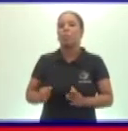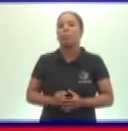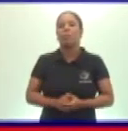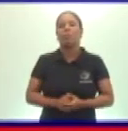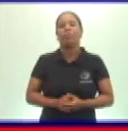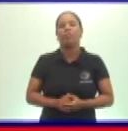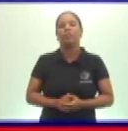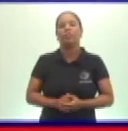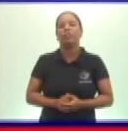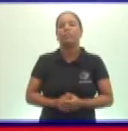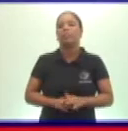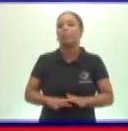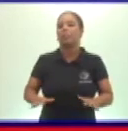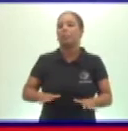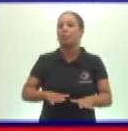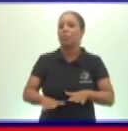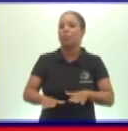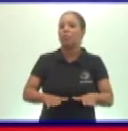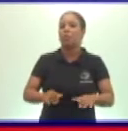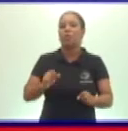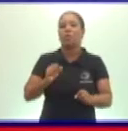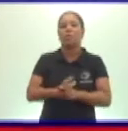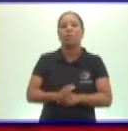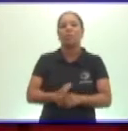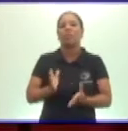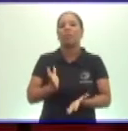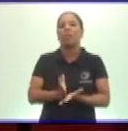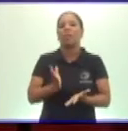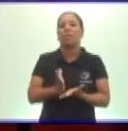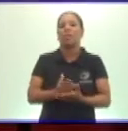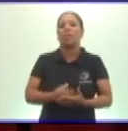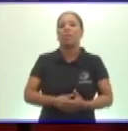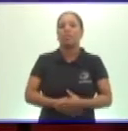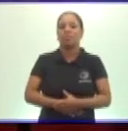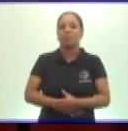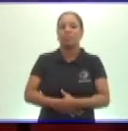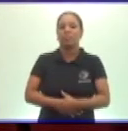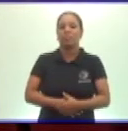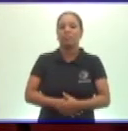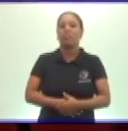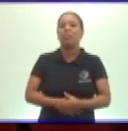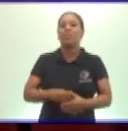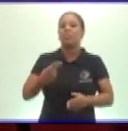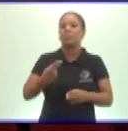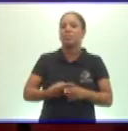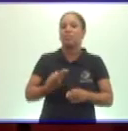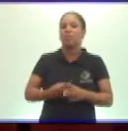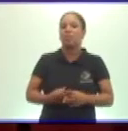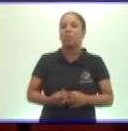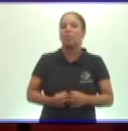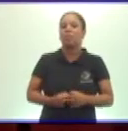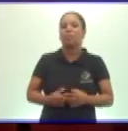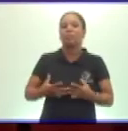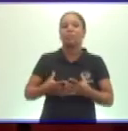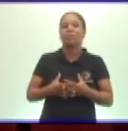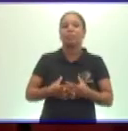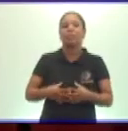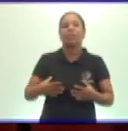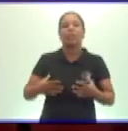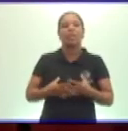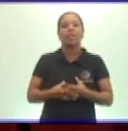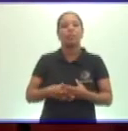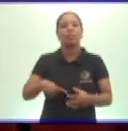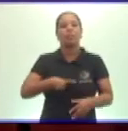de abordar la clase propiamente que se titula La relación cultura política